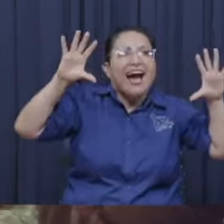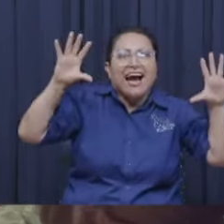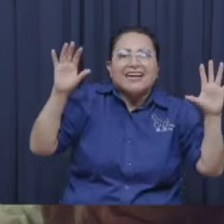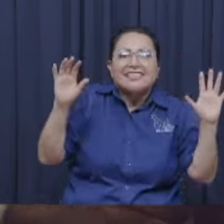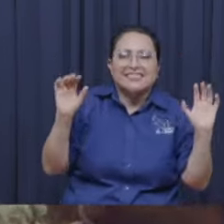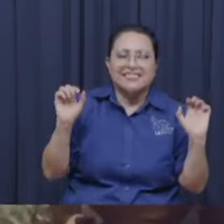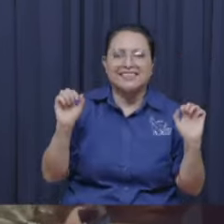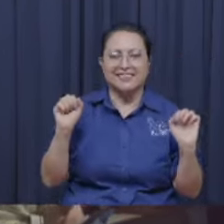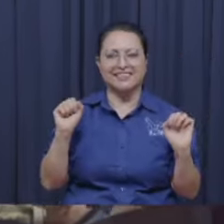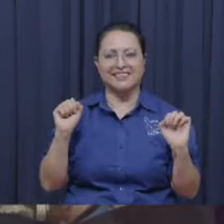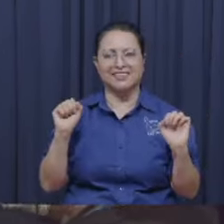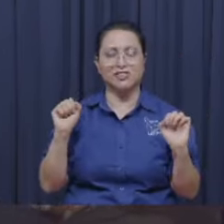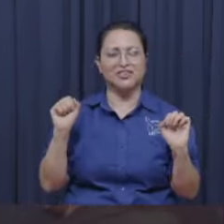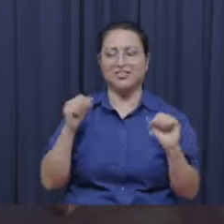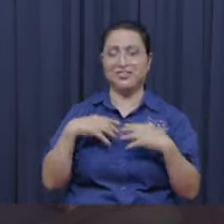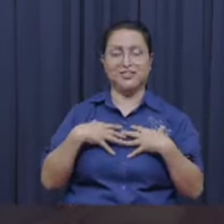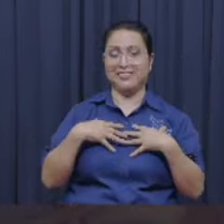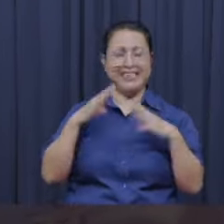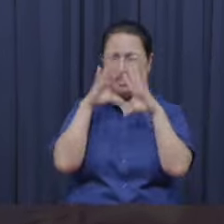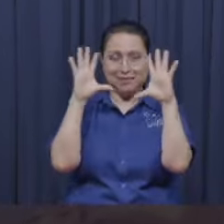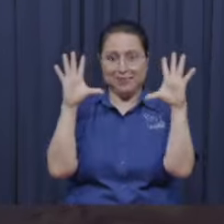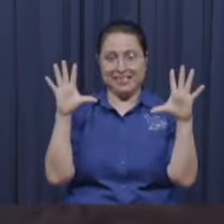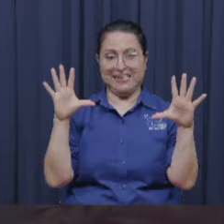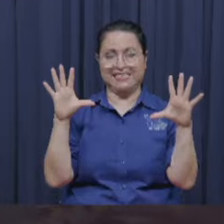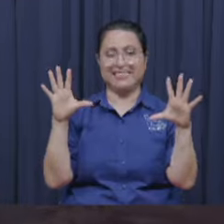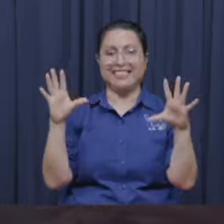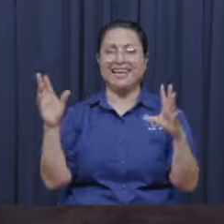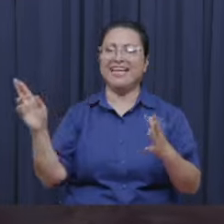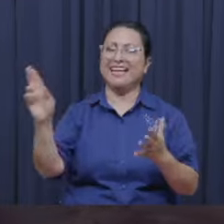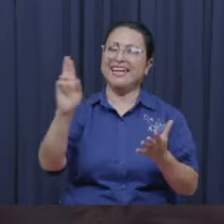estás de vuelta en la casa del padre.